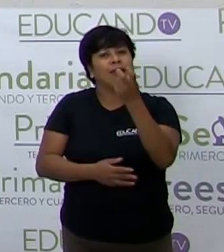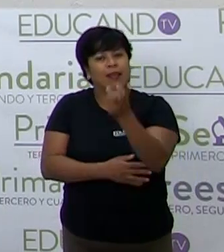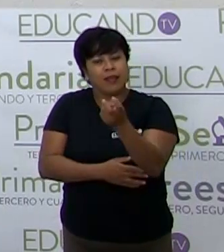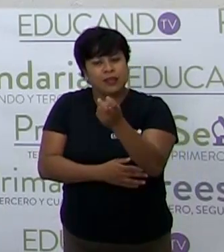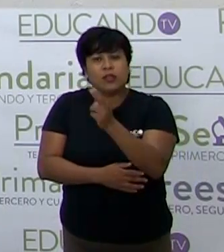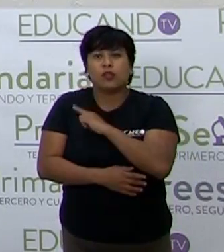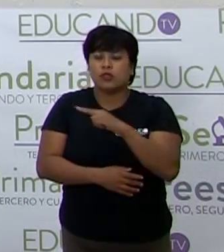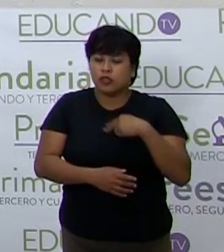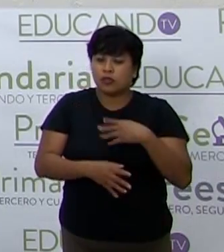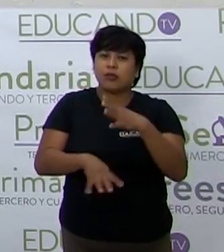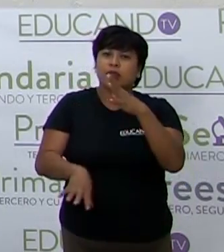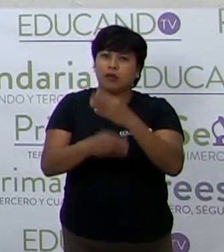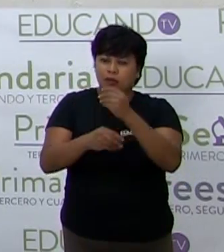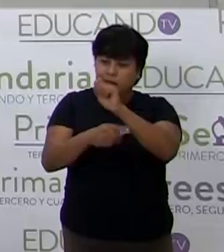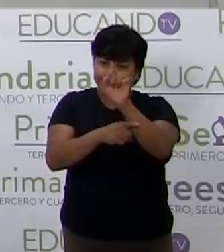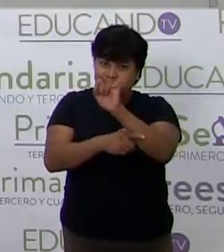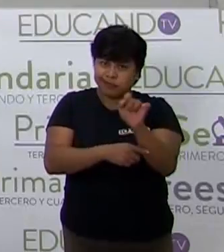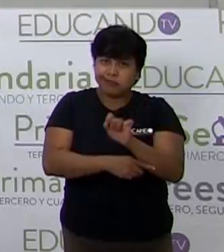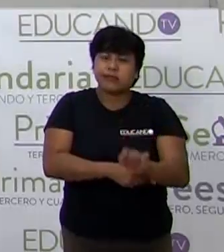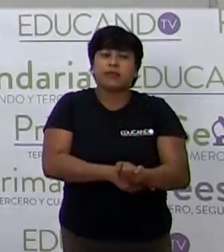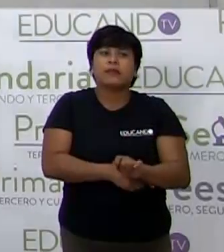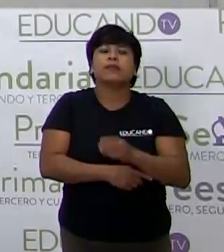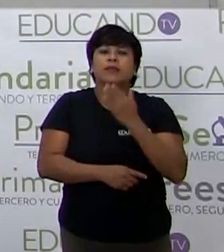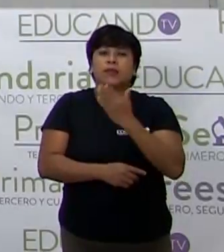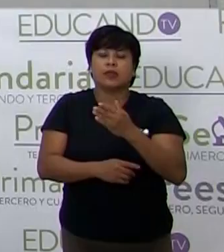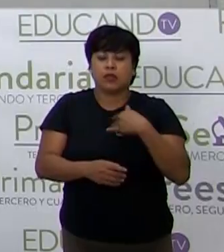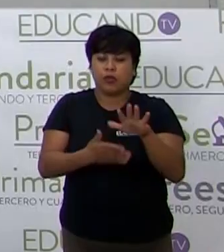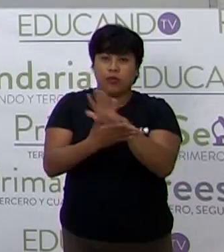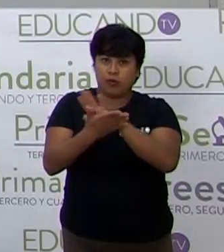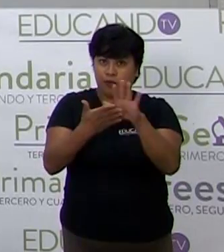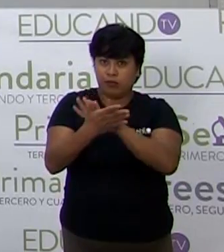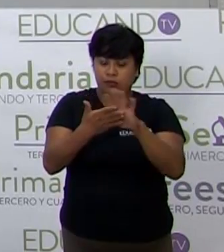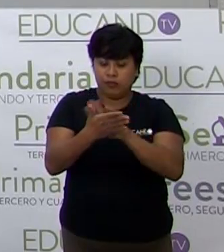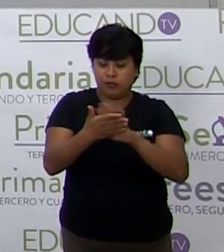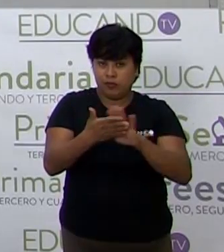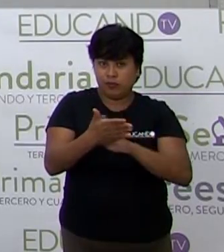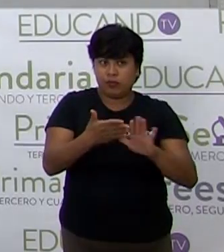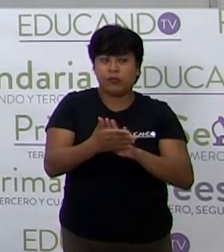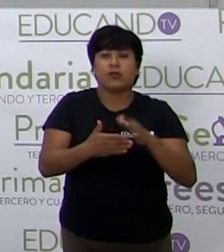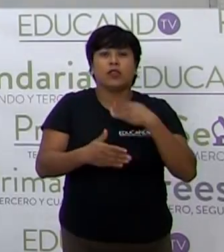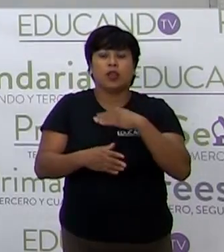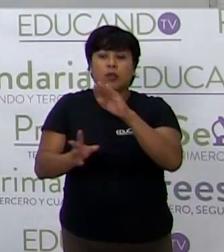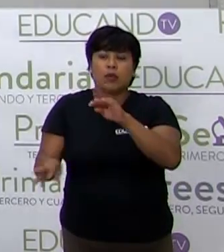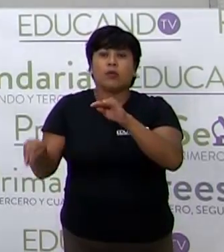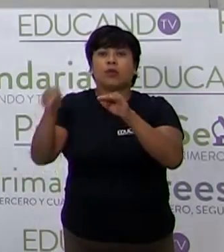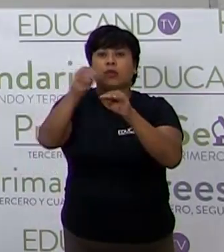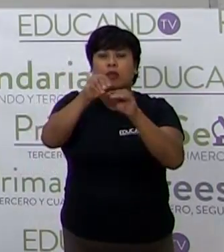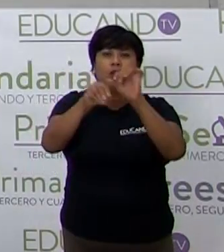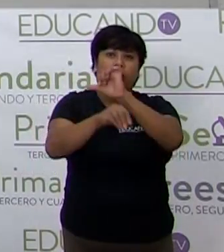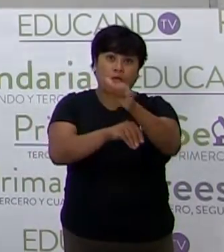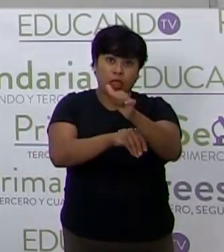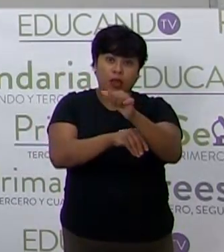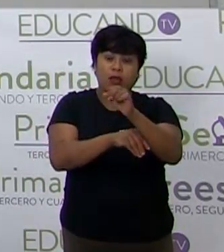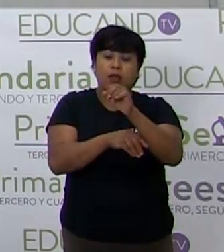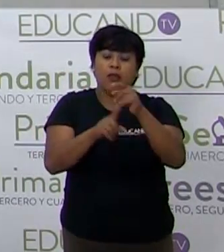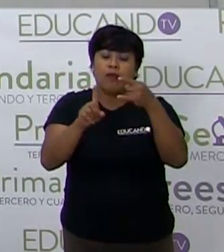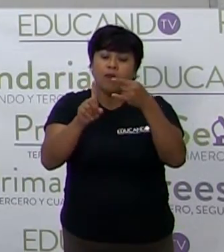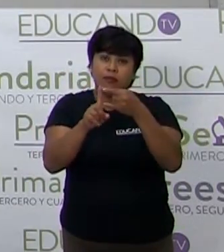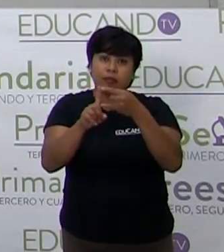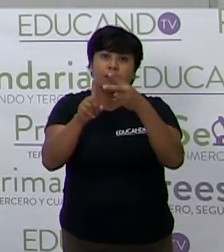vamos a completarlas, ¿sale? Voy a borrar esto y voy a colocar ahora otras figuras para